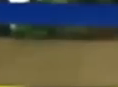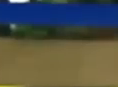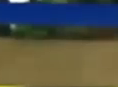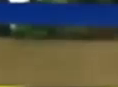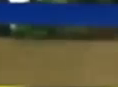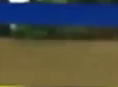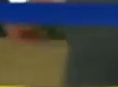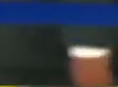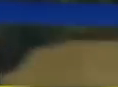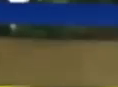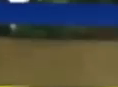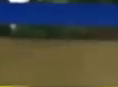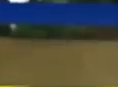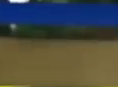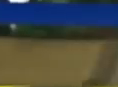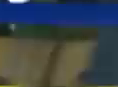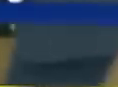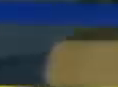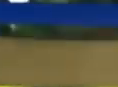presente.